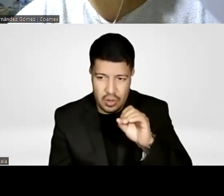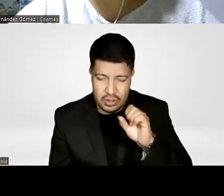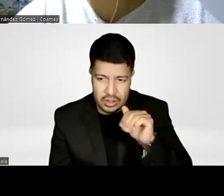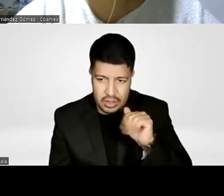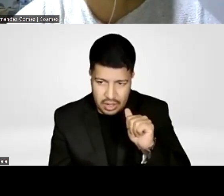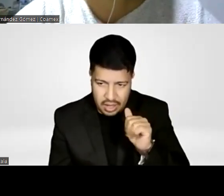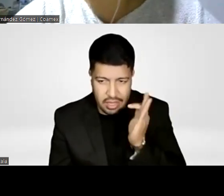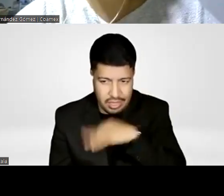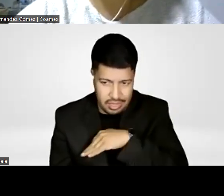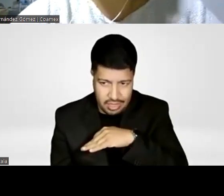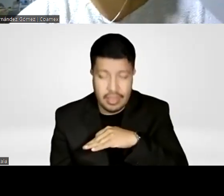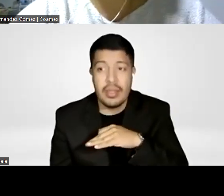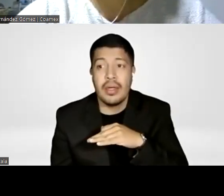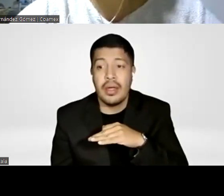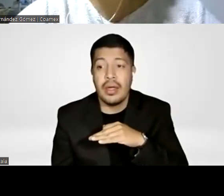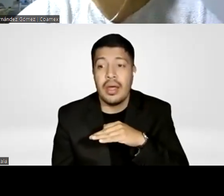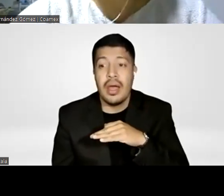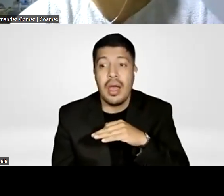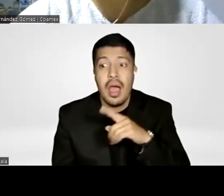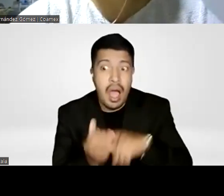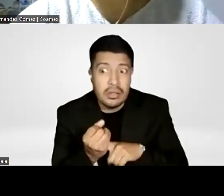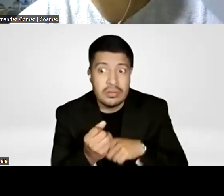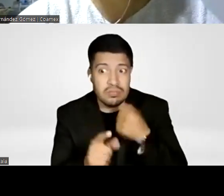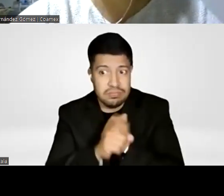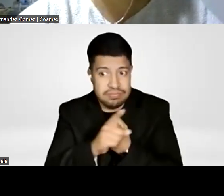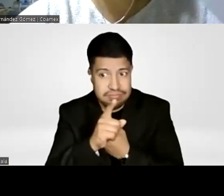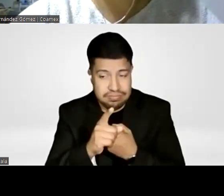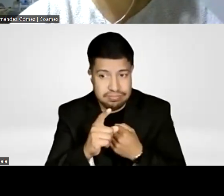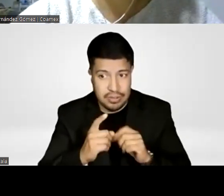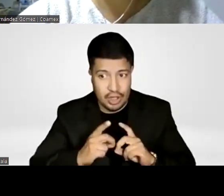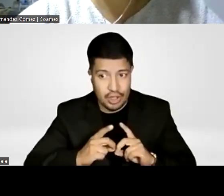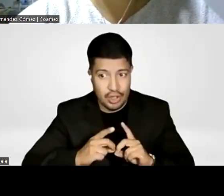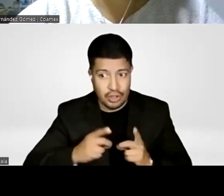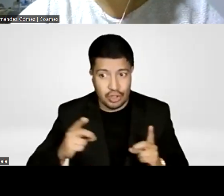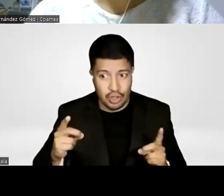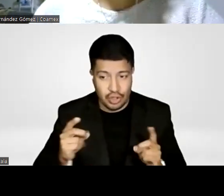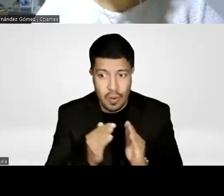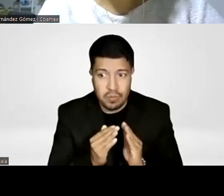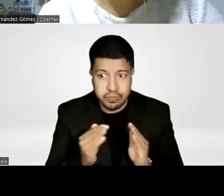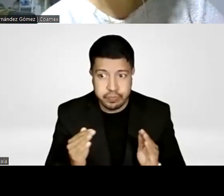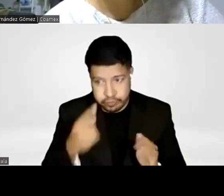el desarrollo de problemas del perdón, sí, con el desarrollo de problemas del neurodesarrollo.